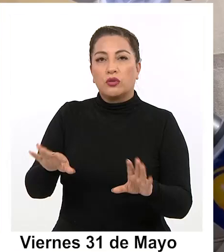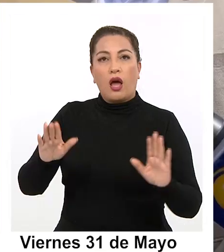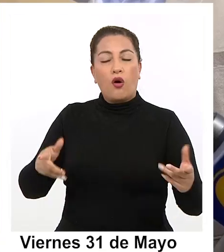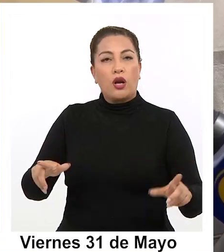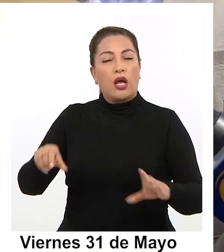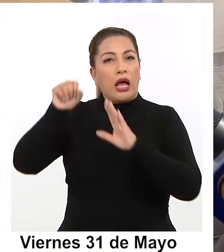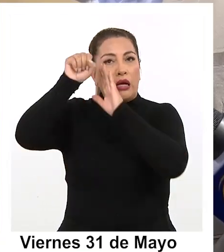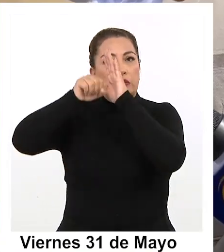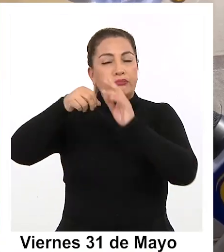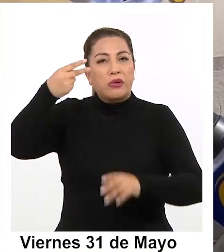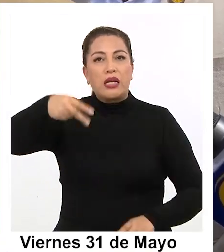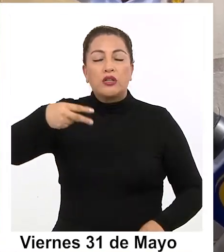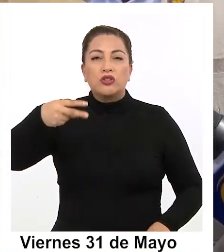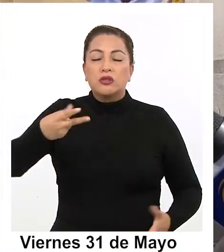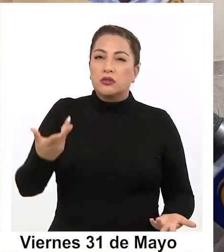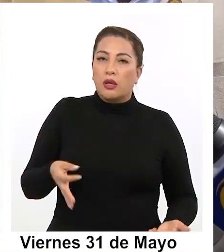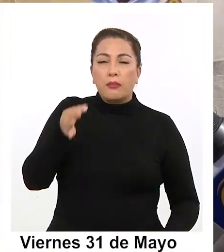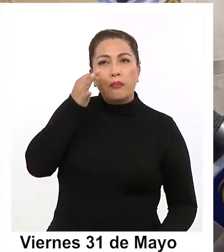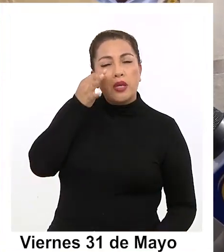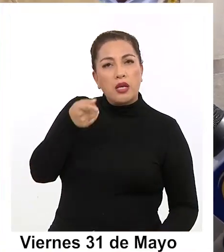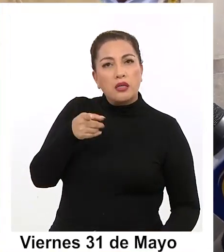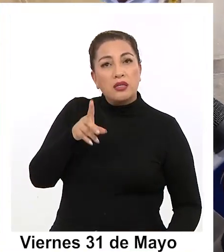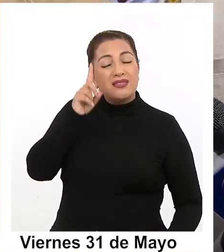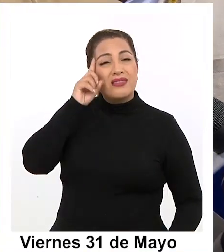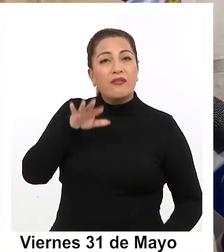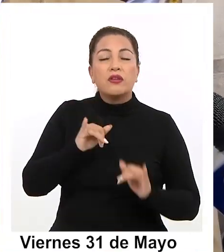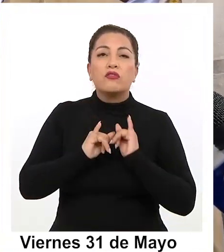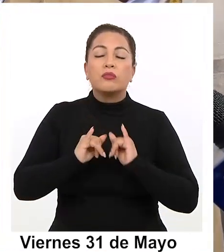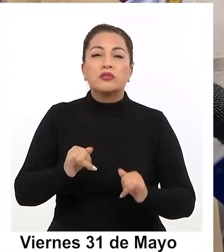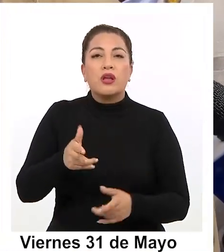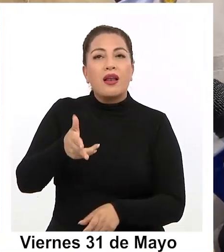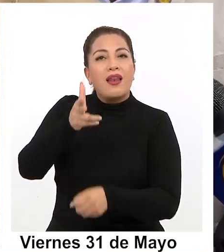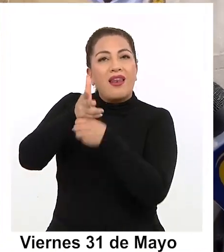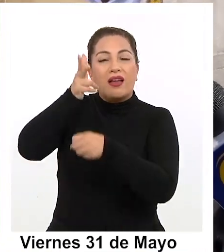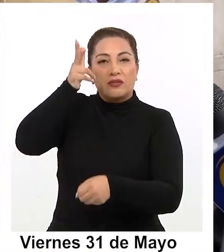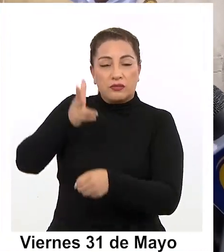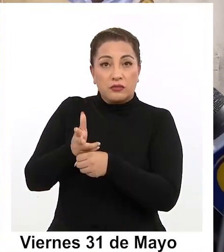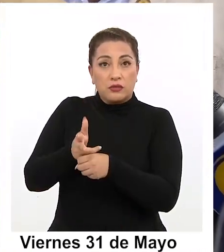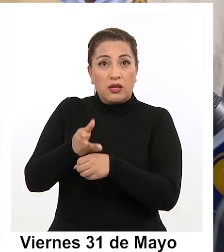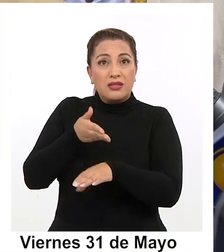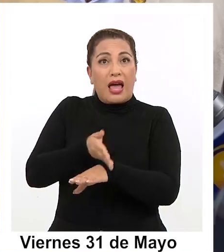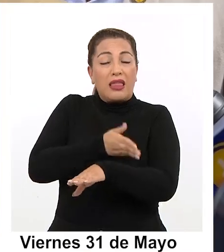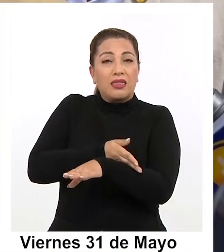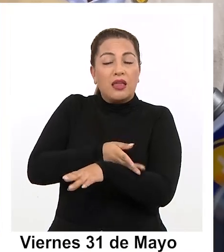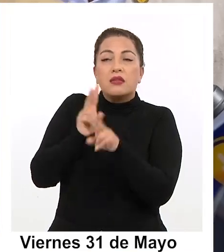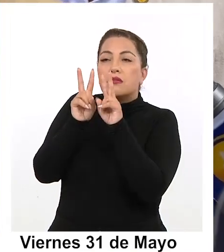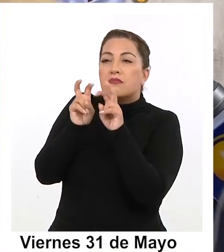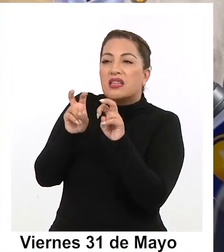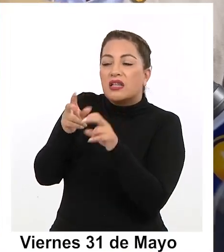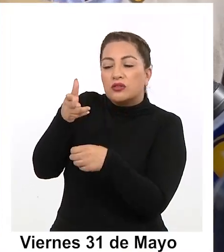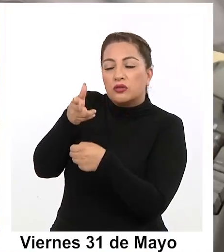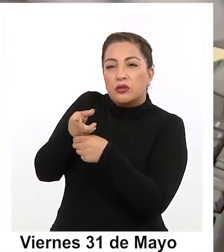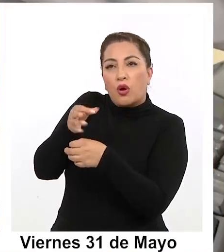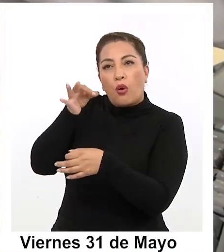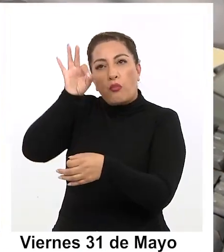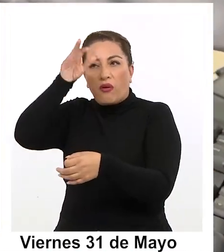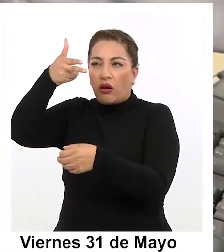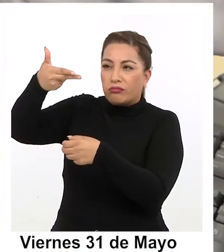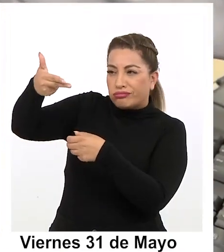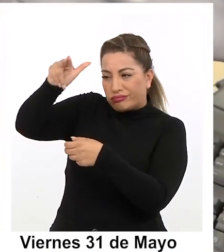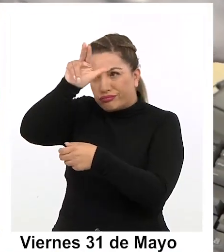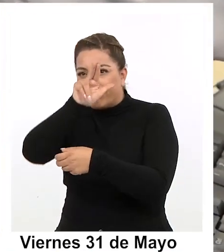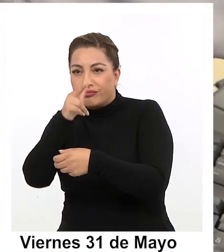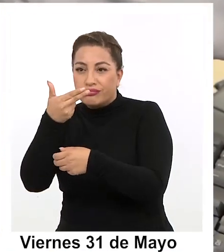este minuto este punto de prensa tiene que saber que las armas van a ser ya ya fueron pericias se hicieron pruebas de tiro esos tiros son